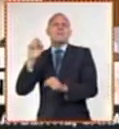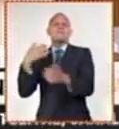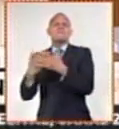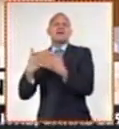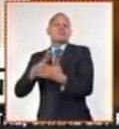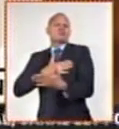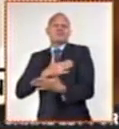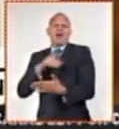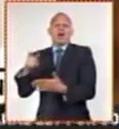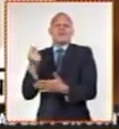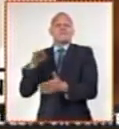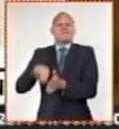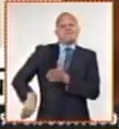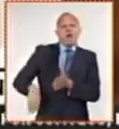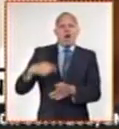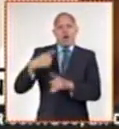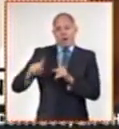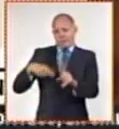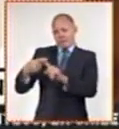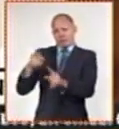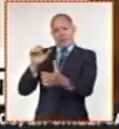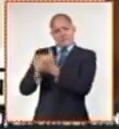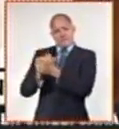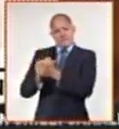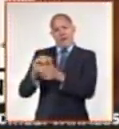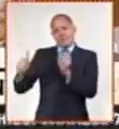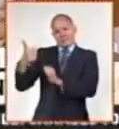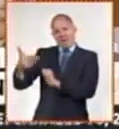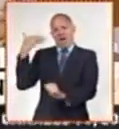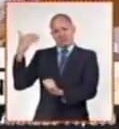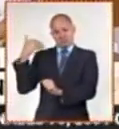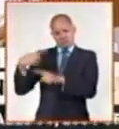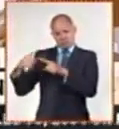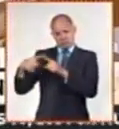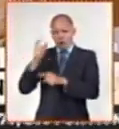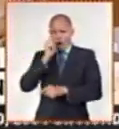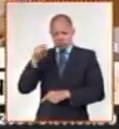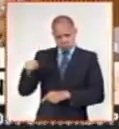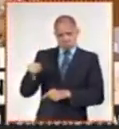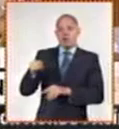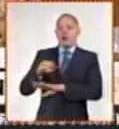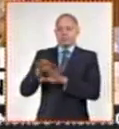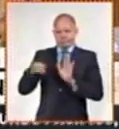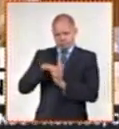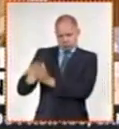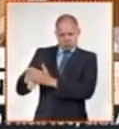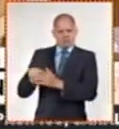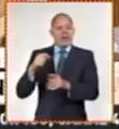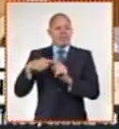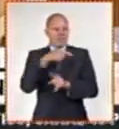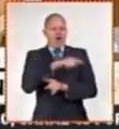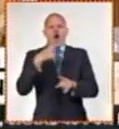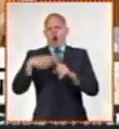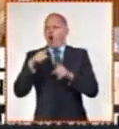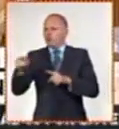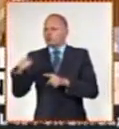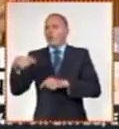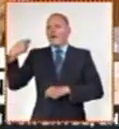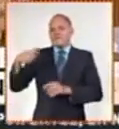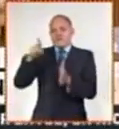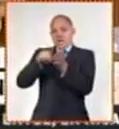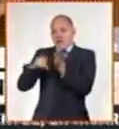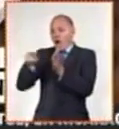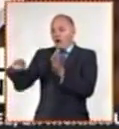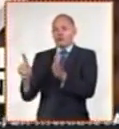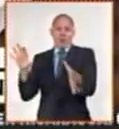y a su vez uno de los mejores amigos de Mauricio Macri. Se refirió también a los partidos de fútbol que el propio fiscal y uno de los jueces jugaban en la